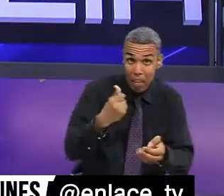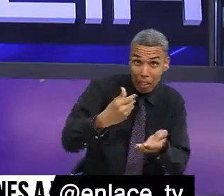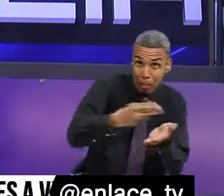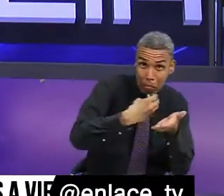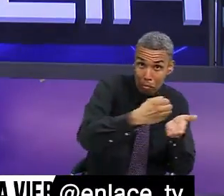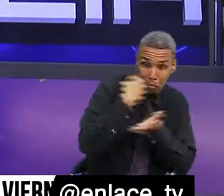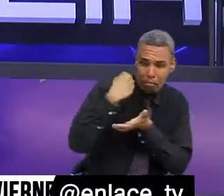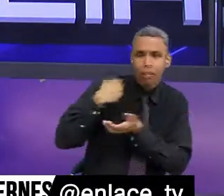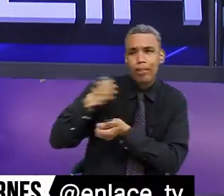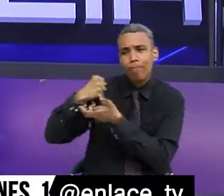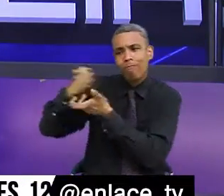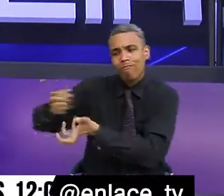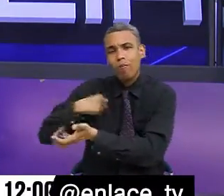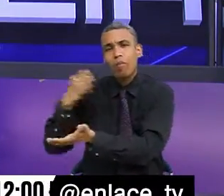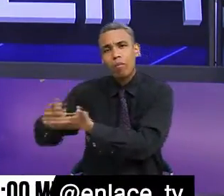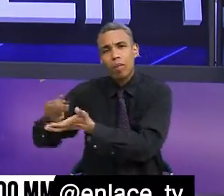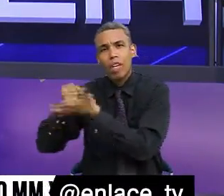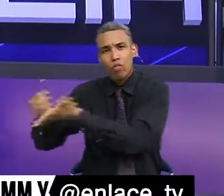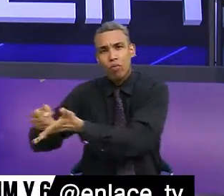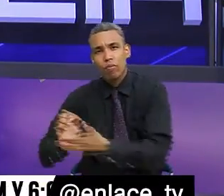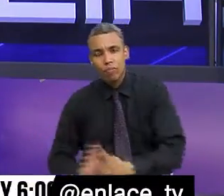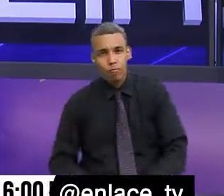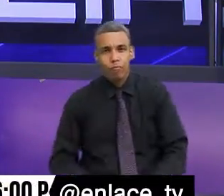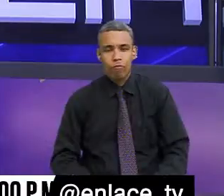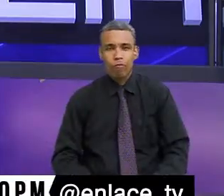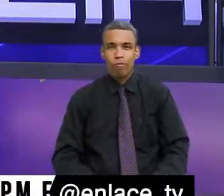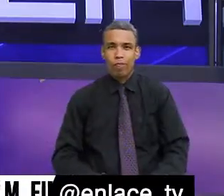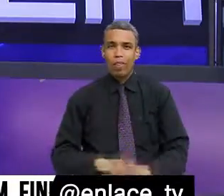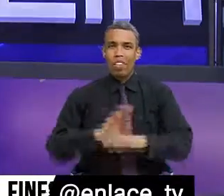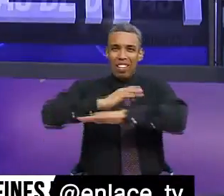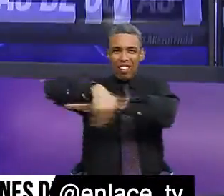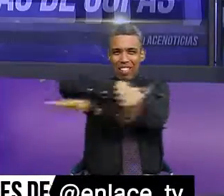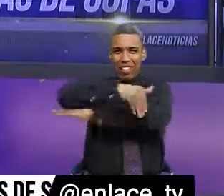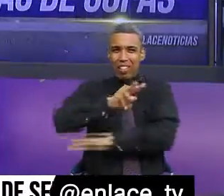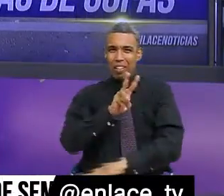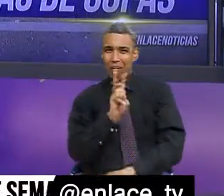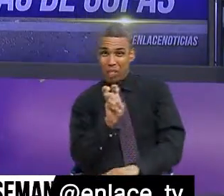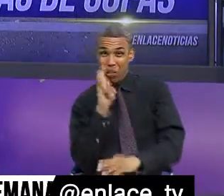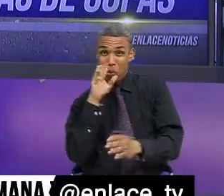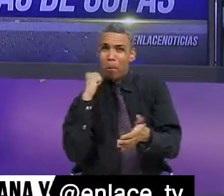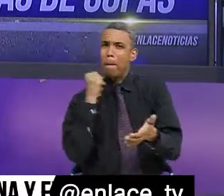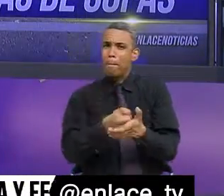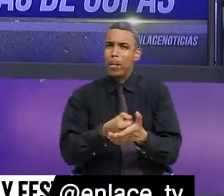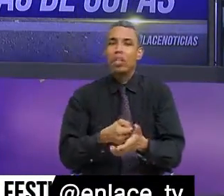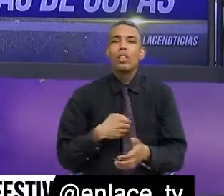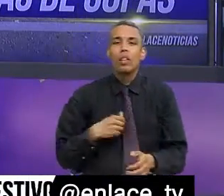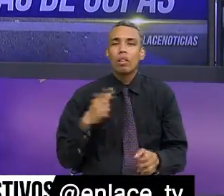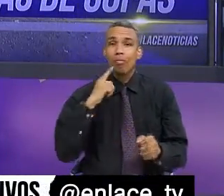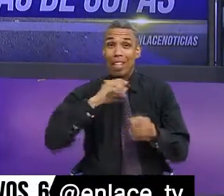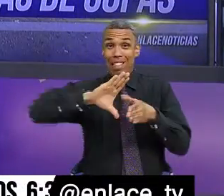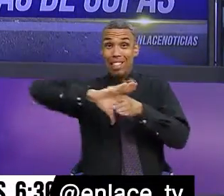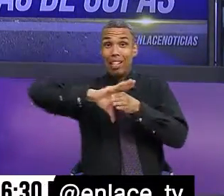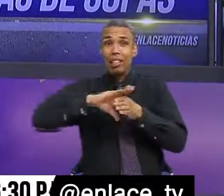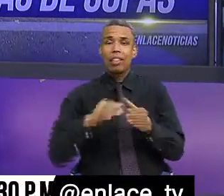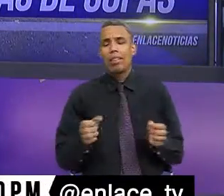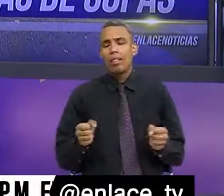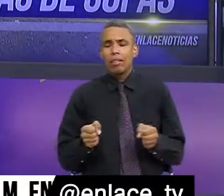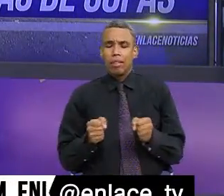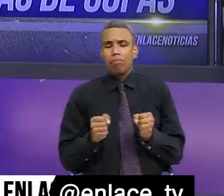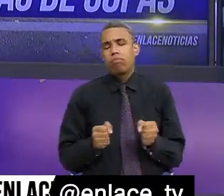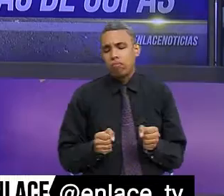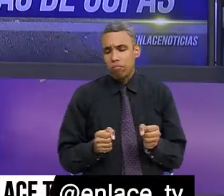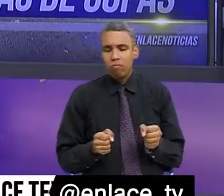En la carrera 28 se registró en horas de la mañana un aparatoso accidente. Un taxista, al abrir la puerta del vehículo, arrolló a un